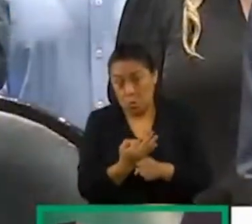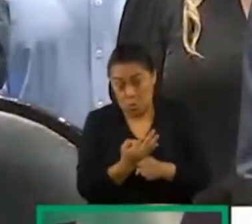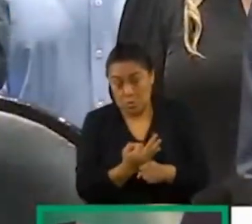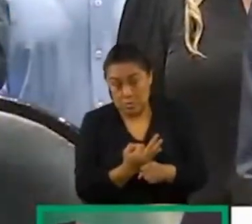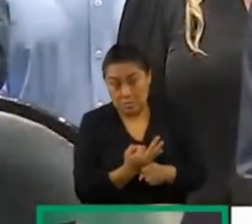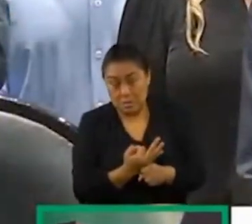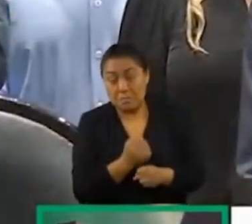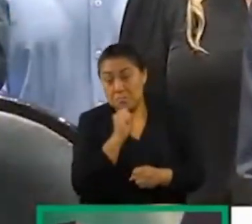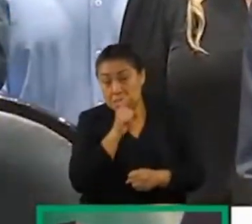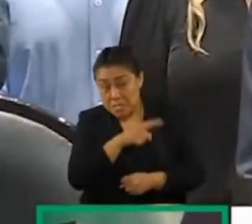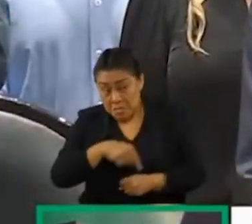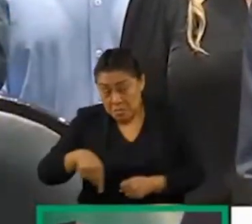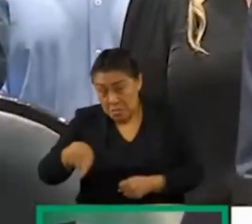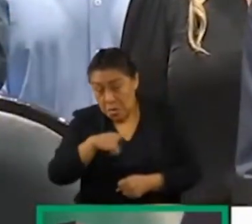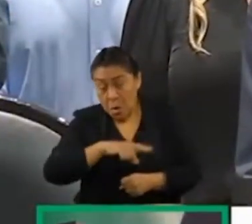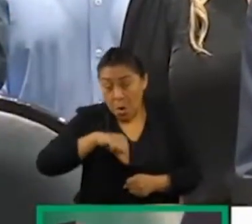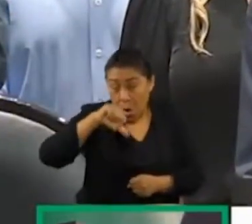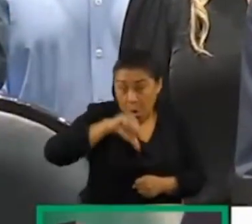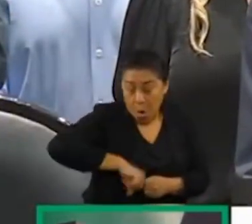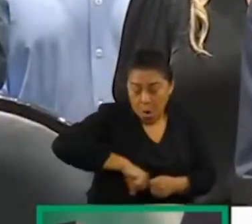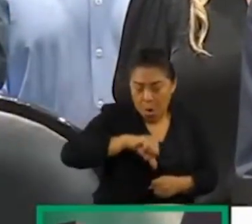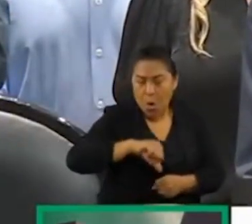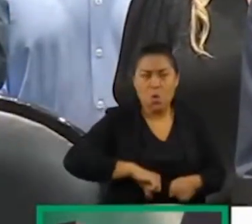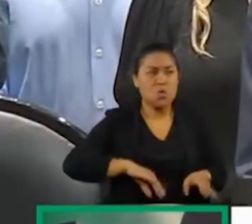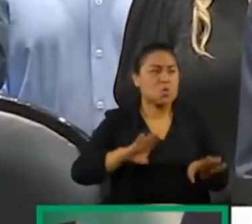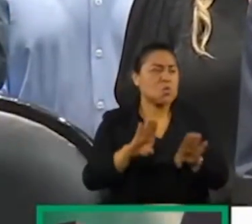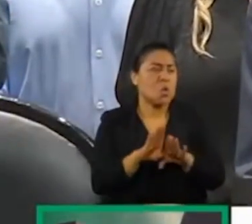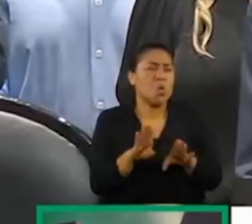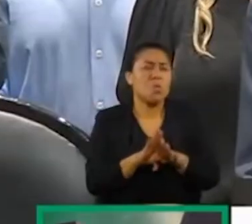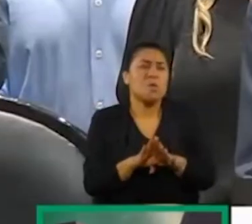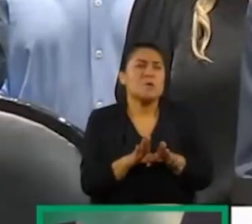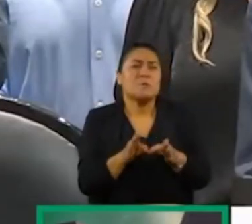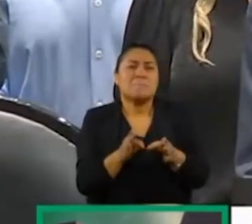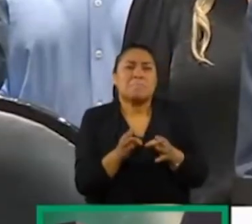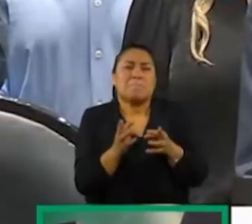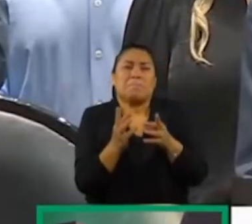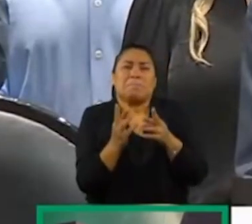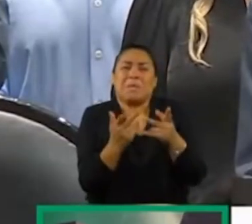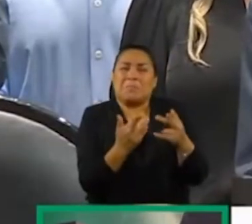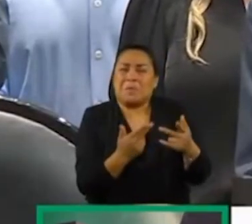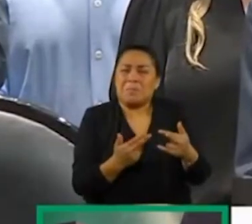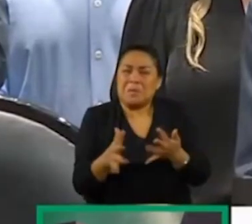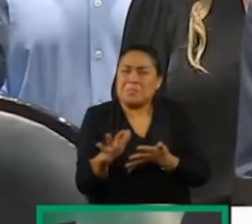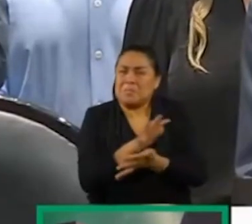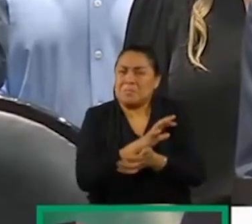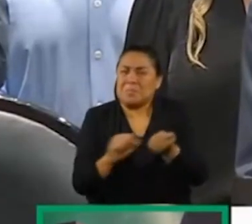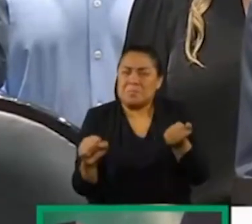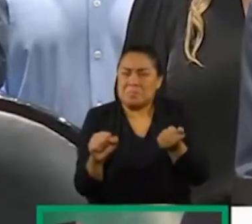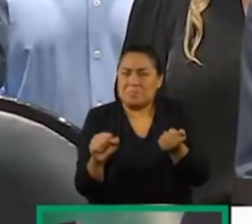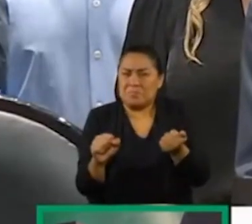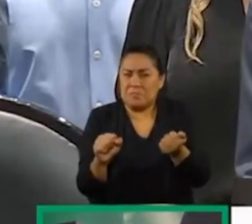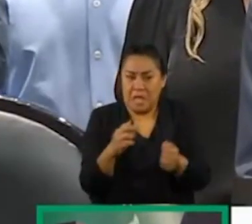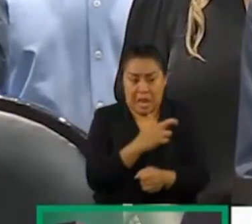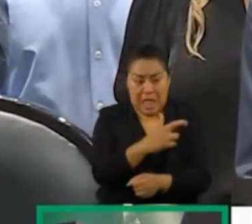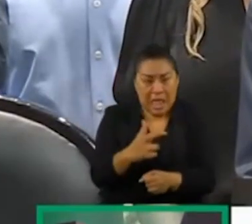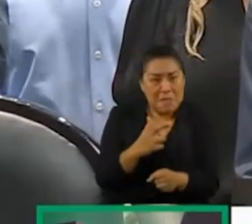haciendo ustedes el día de hoy, destruir a la República como